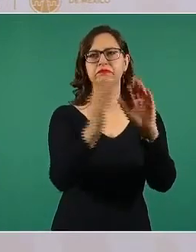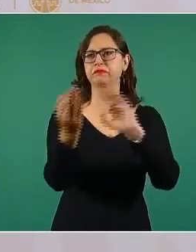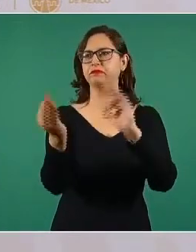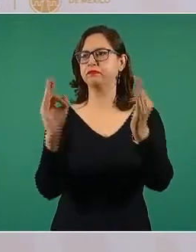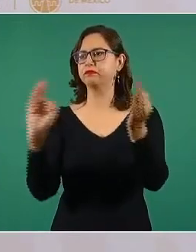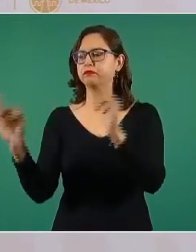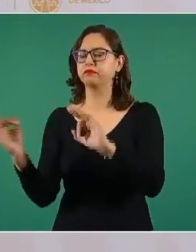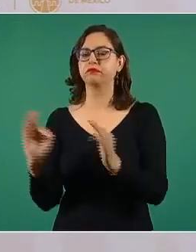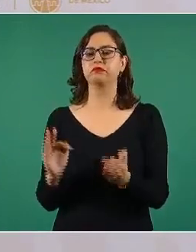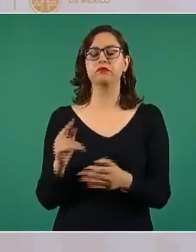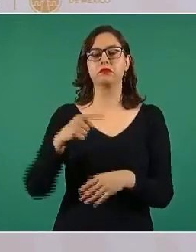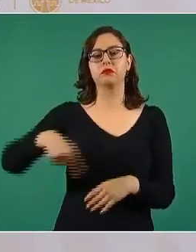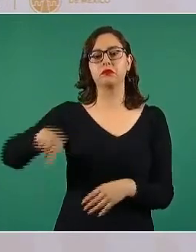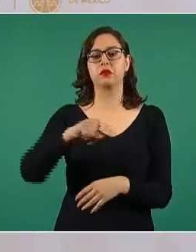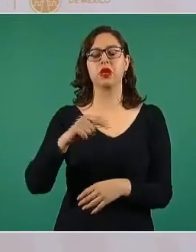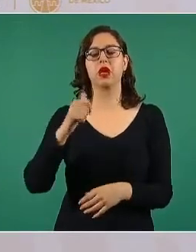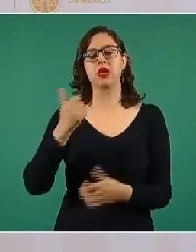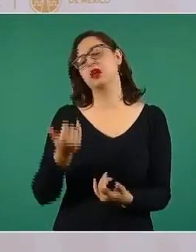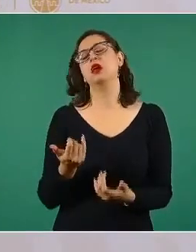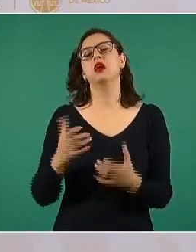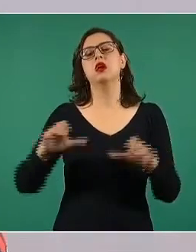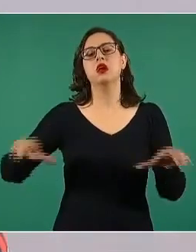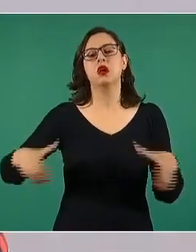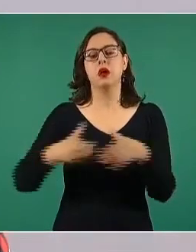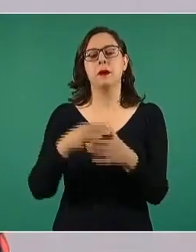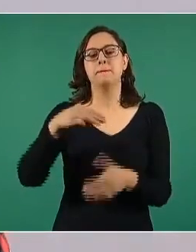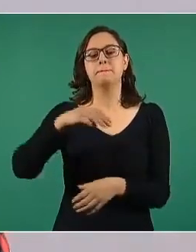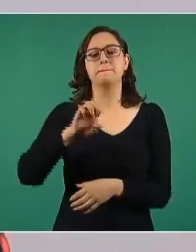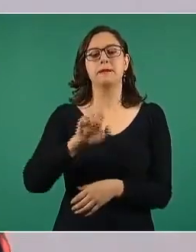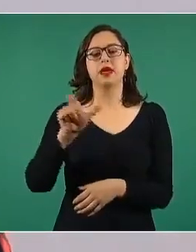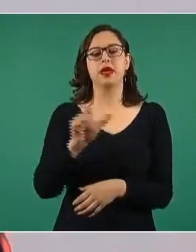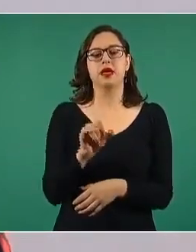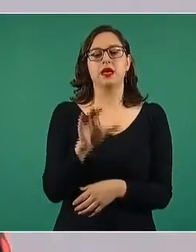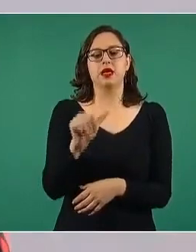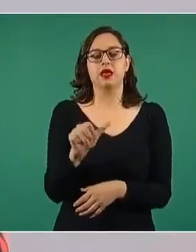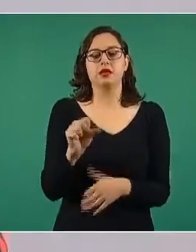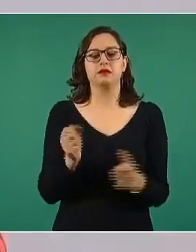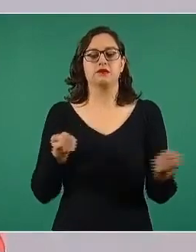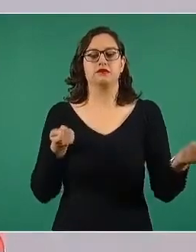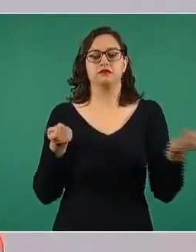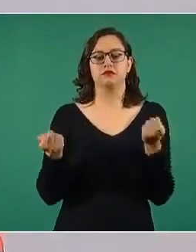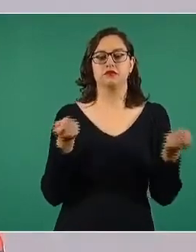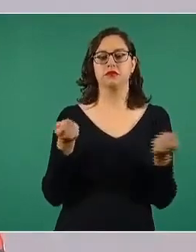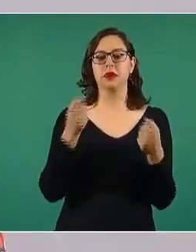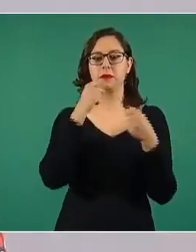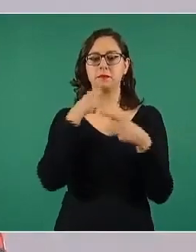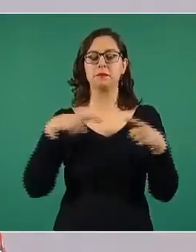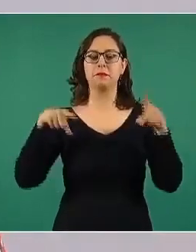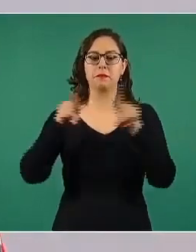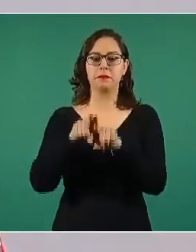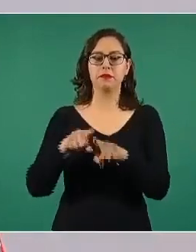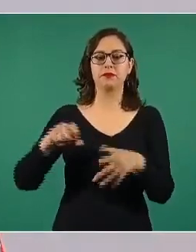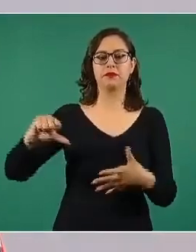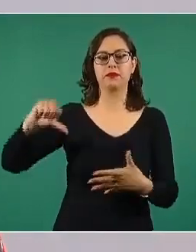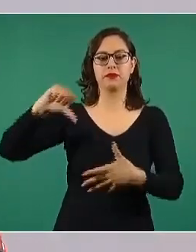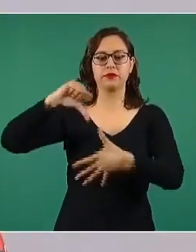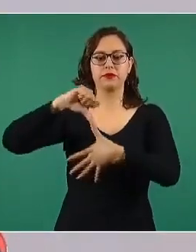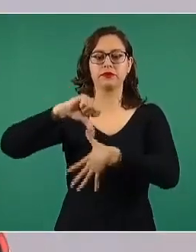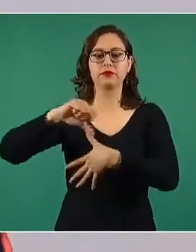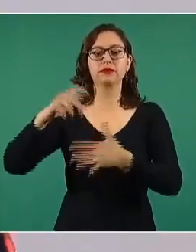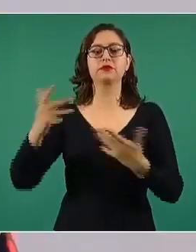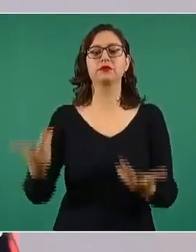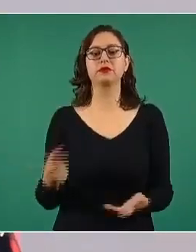y económico de los mexicas, imperio que dominó a otros pueblos de Mesoamérica y del sur. Los mexicas contaban